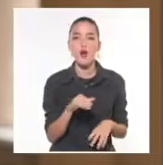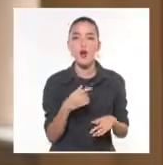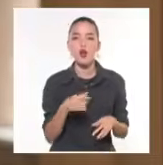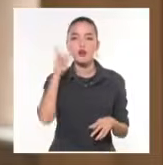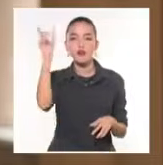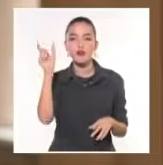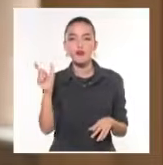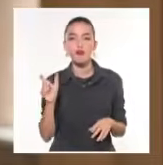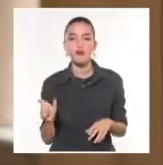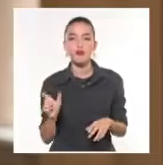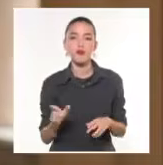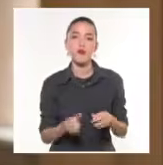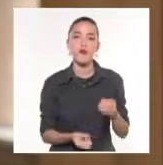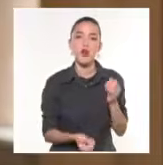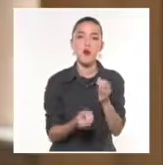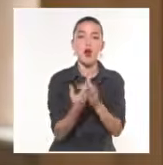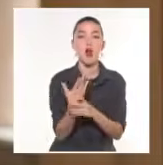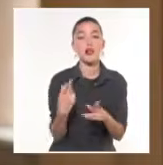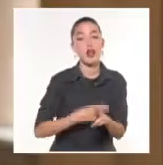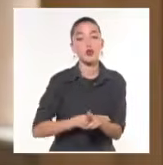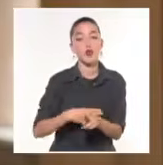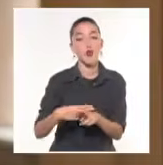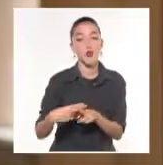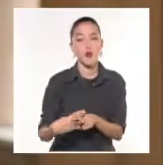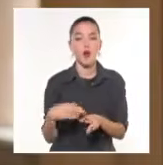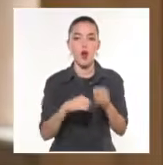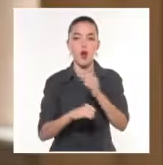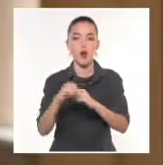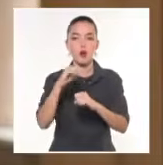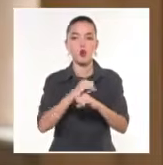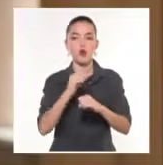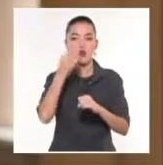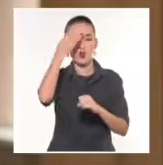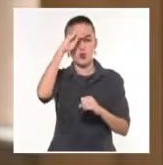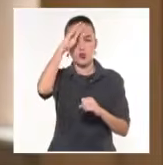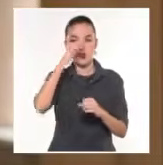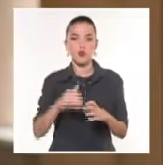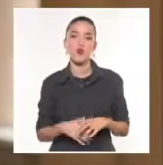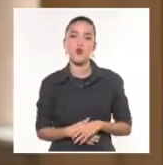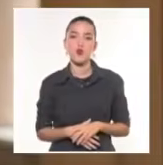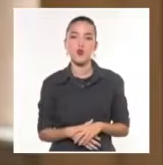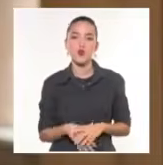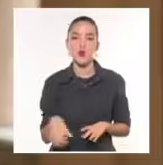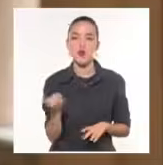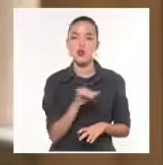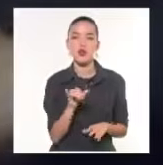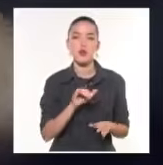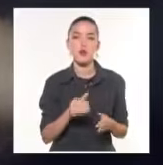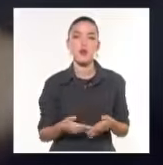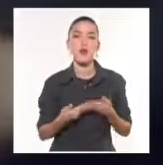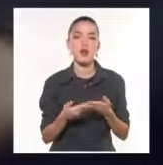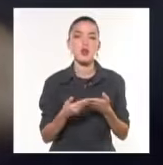hemos construido a lo largo de la historia de construcción de la nacionalidad cubana, y en ese sentido Cecilia va a ser un elemento más de